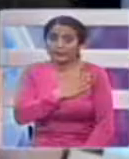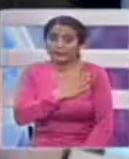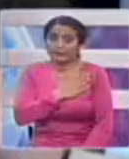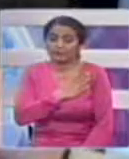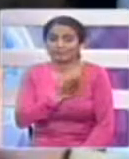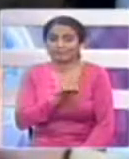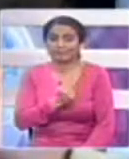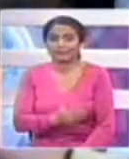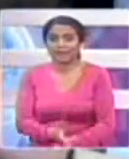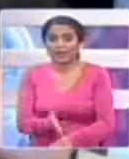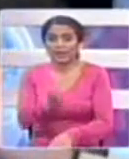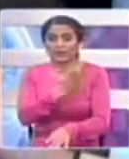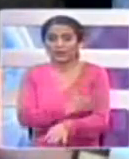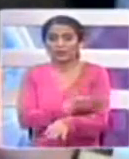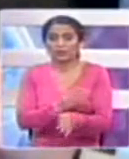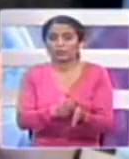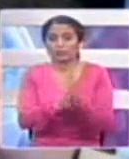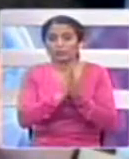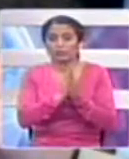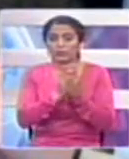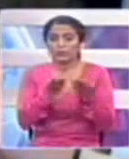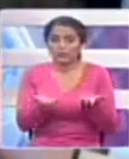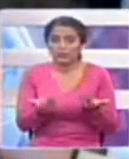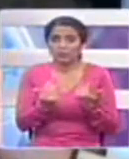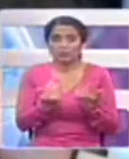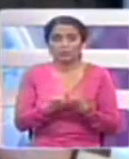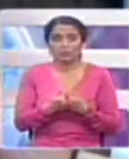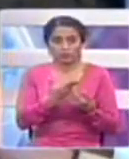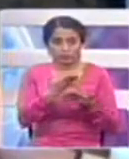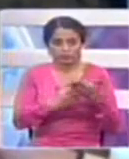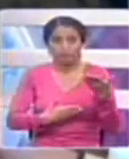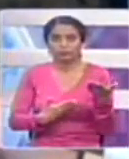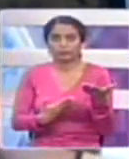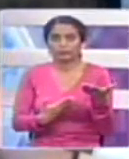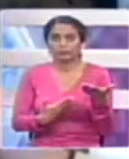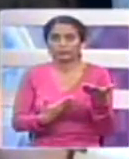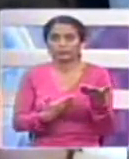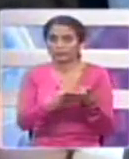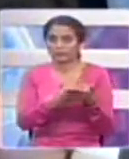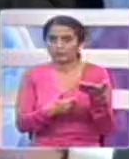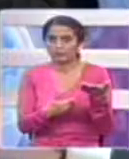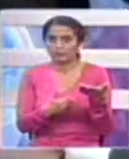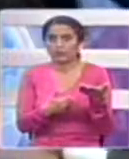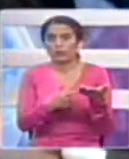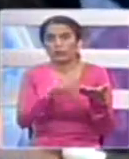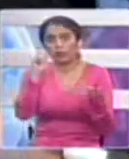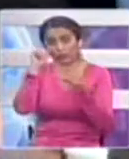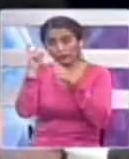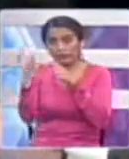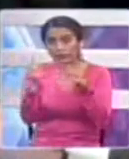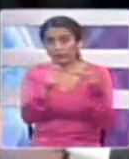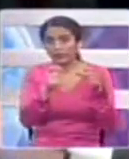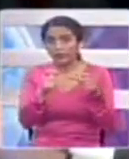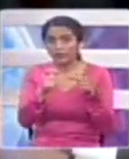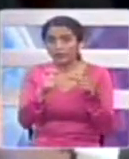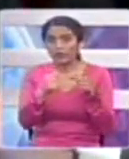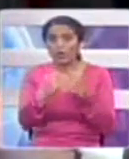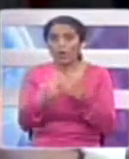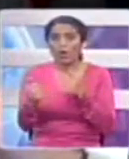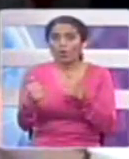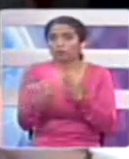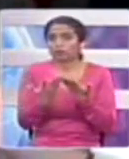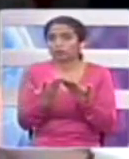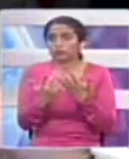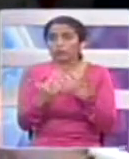nosotros solicitamos y los resultados que hoy el país conoce es gracias al trabajo de la Fiscalía en cooperación con Panamá. Y